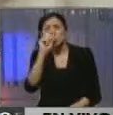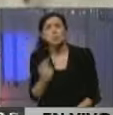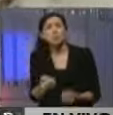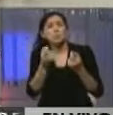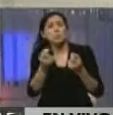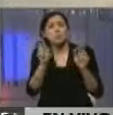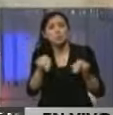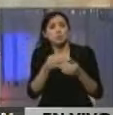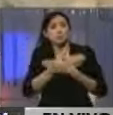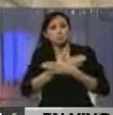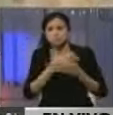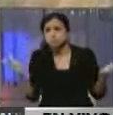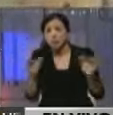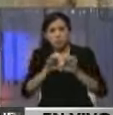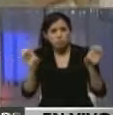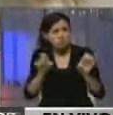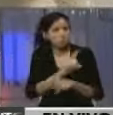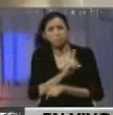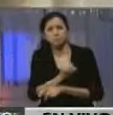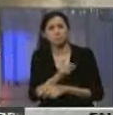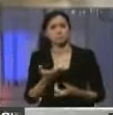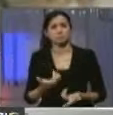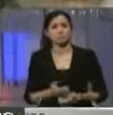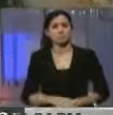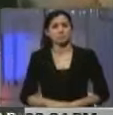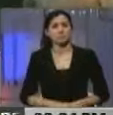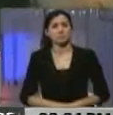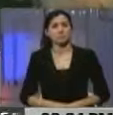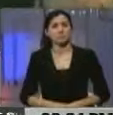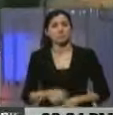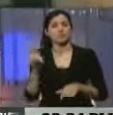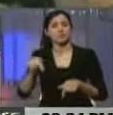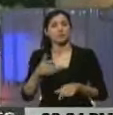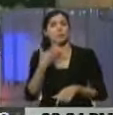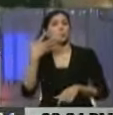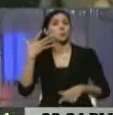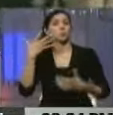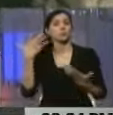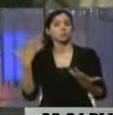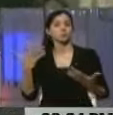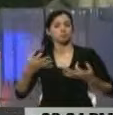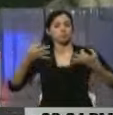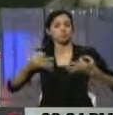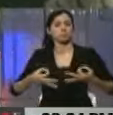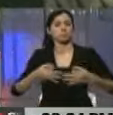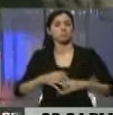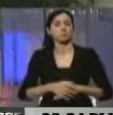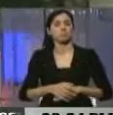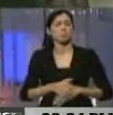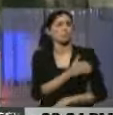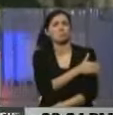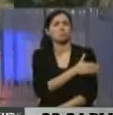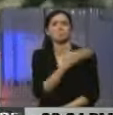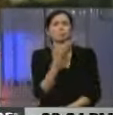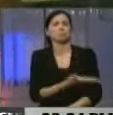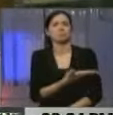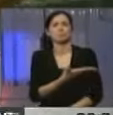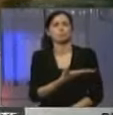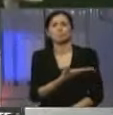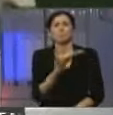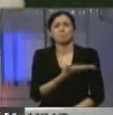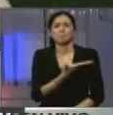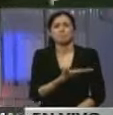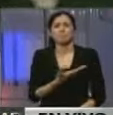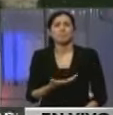Es una gran misión de orgullo, de dignidad, porque la derecha fascista esta